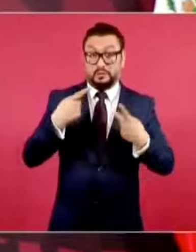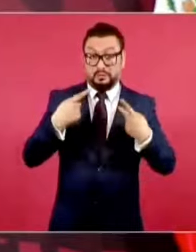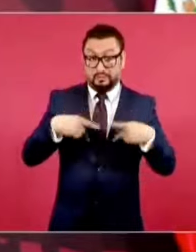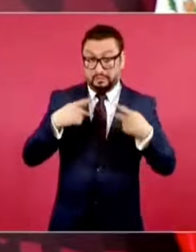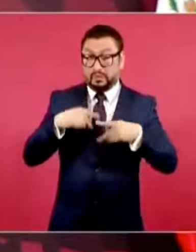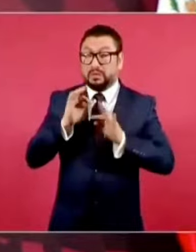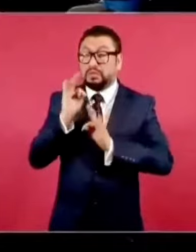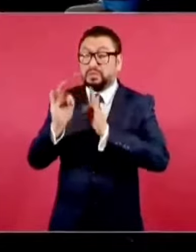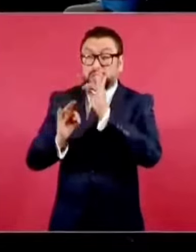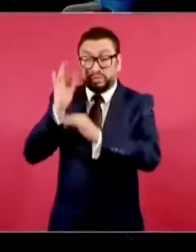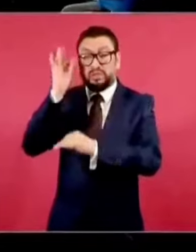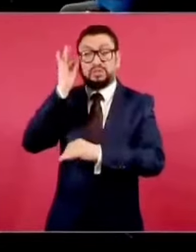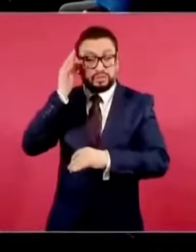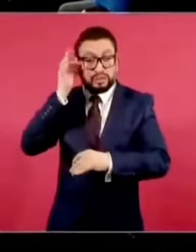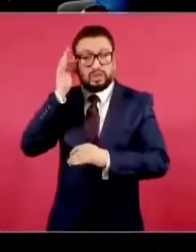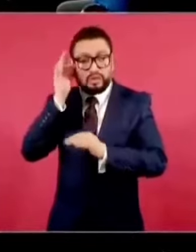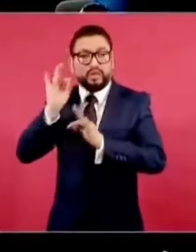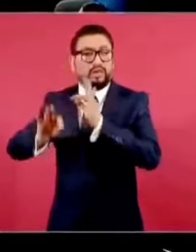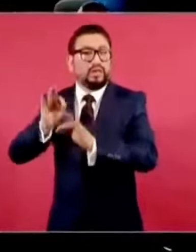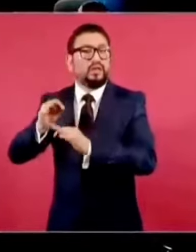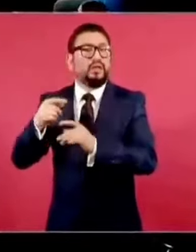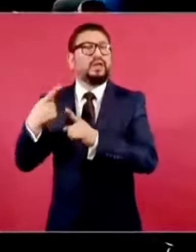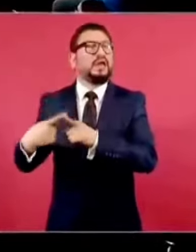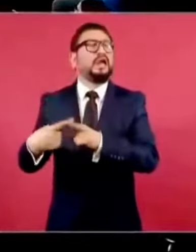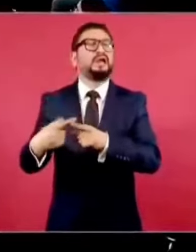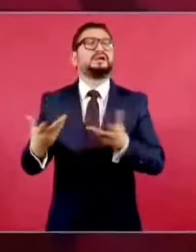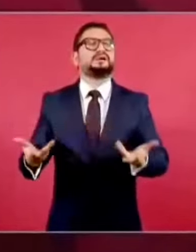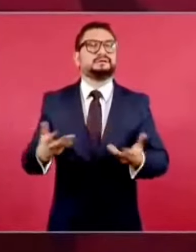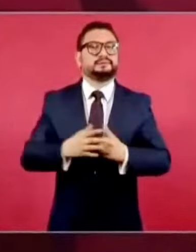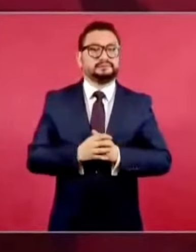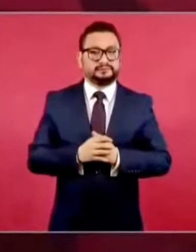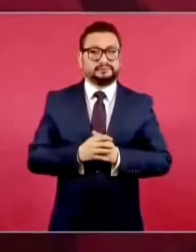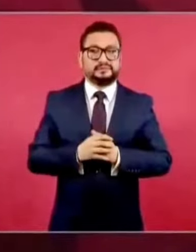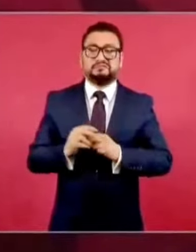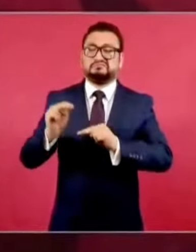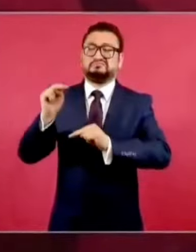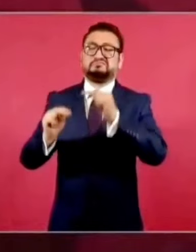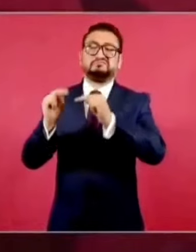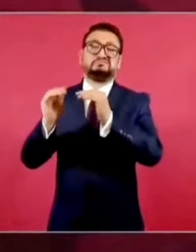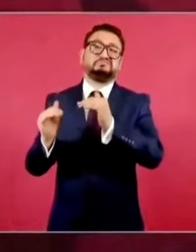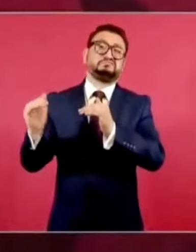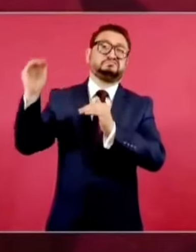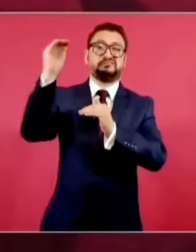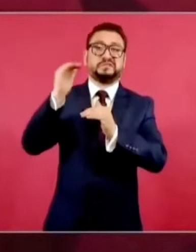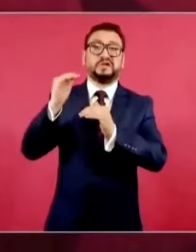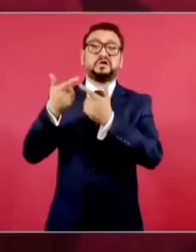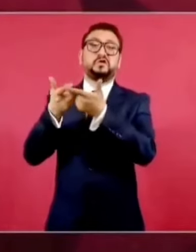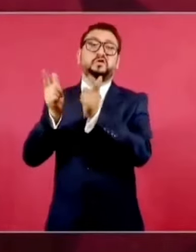sirven Pues a los de arriba a los